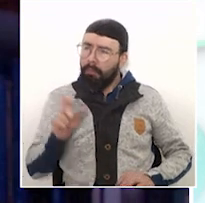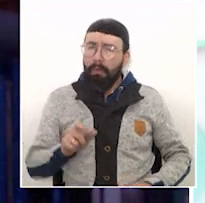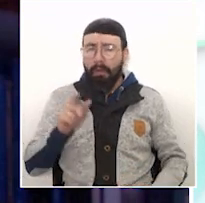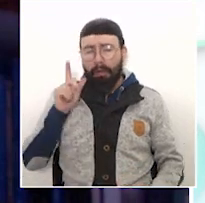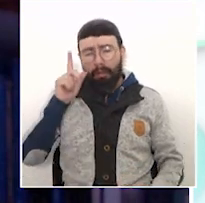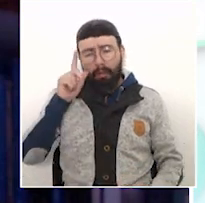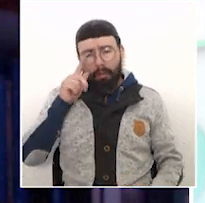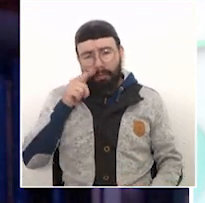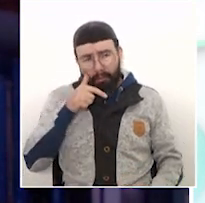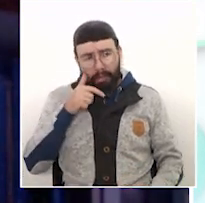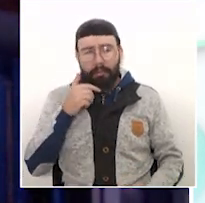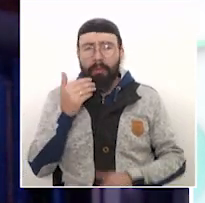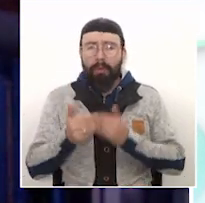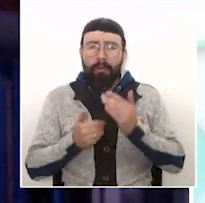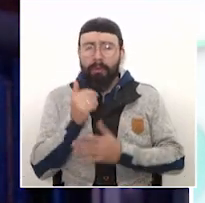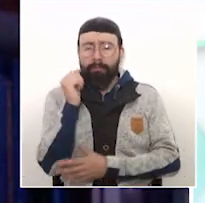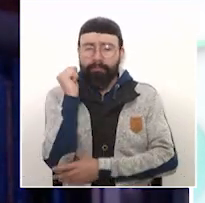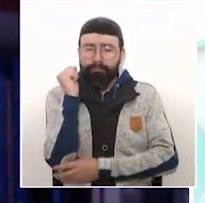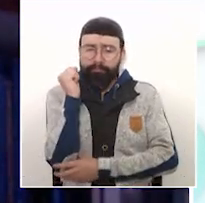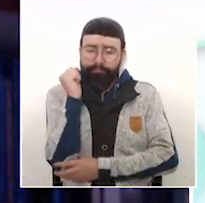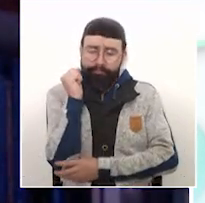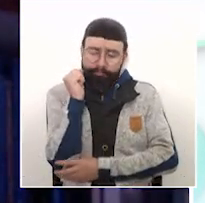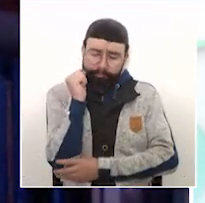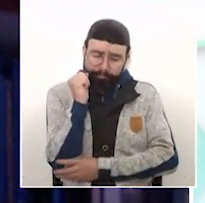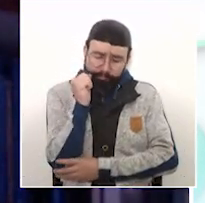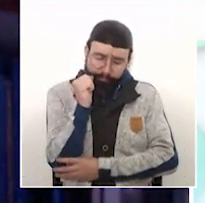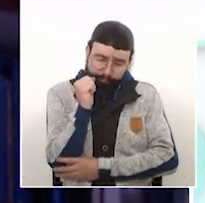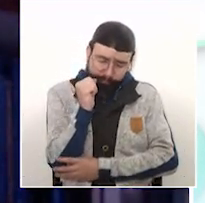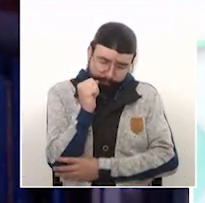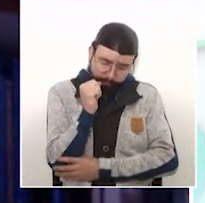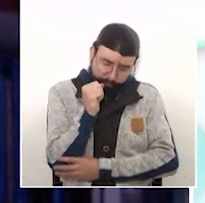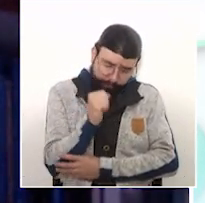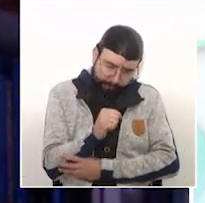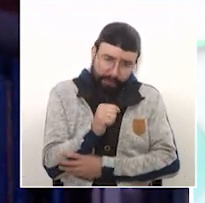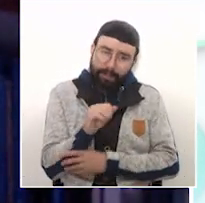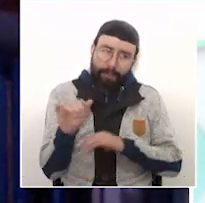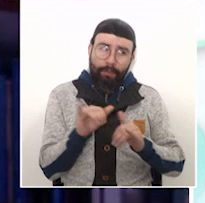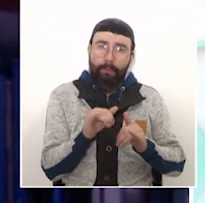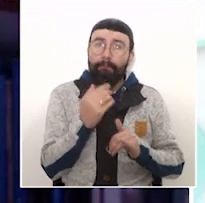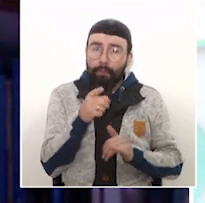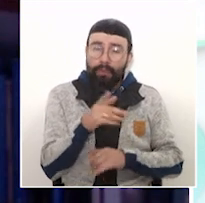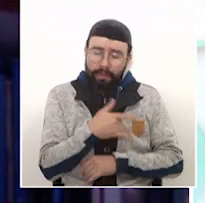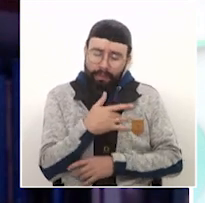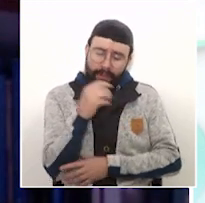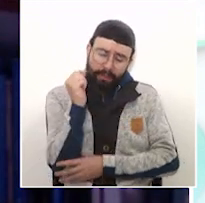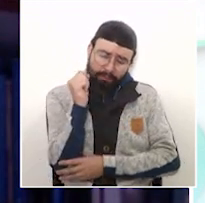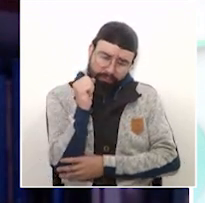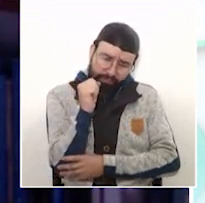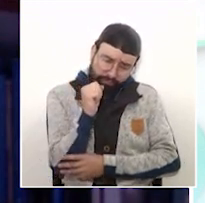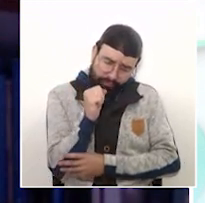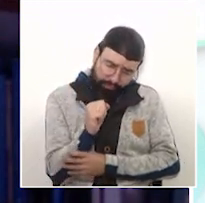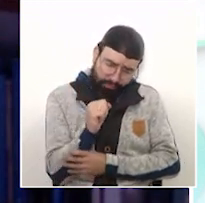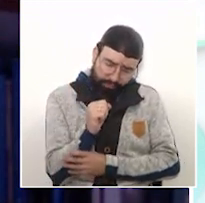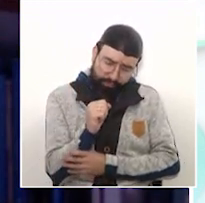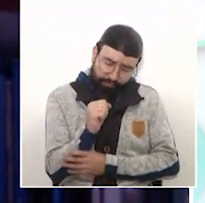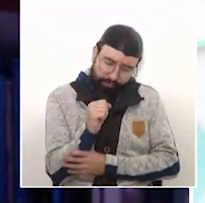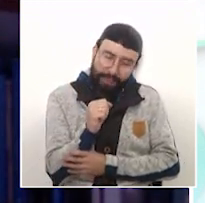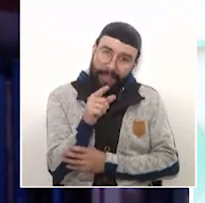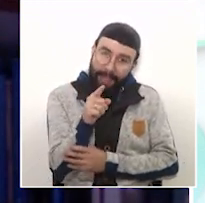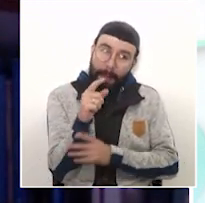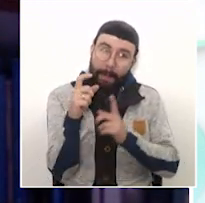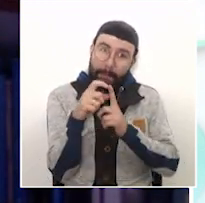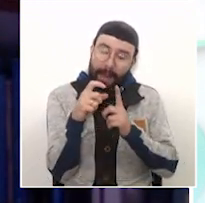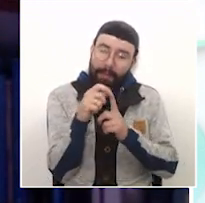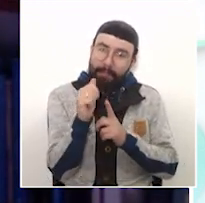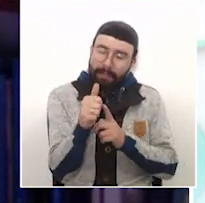se va hacia abajo como su mente y su espíritu. Por eso cuando estés así mal, hay un detallito sencillo en neurolingüística: